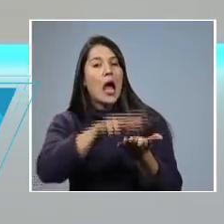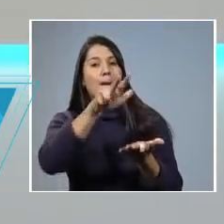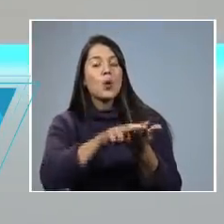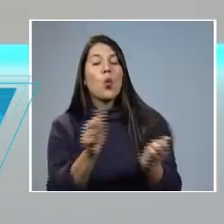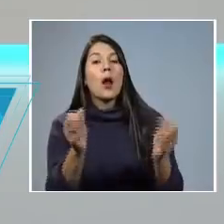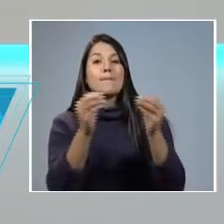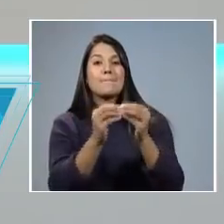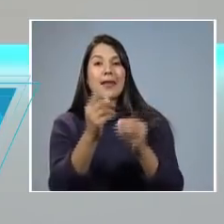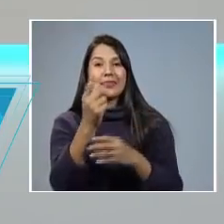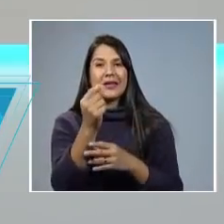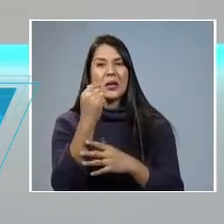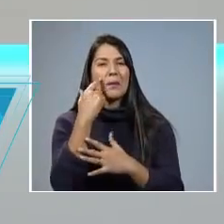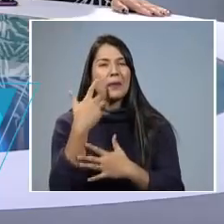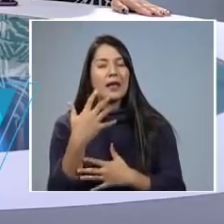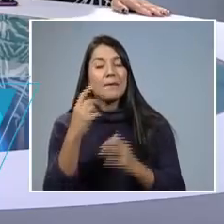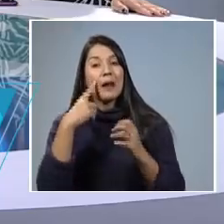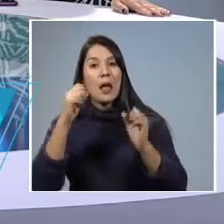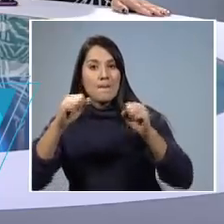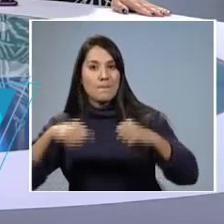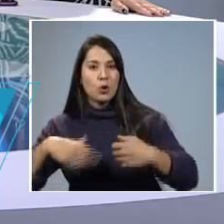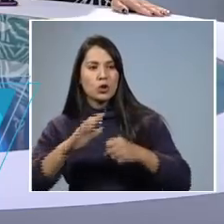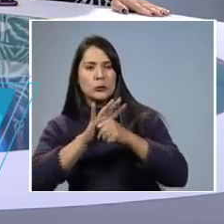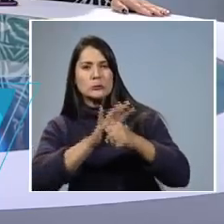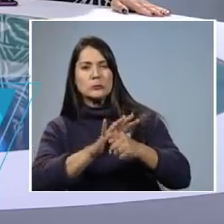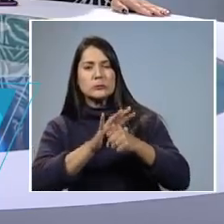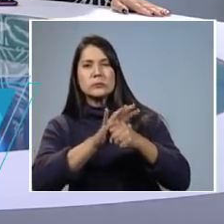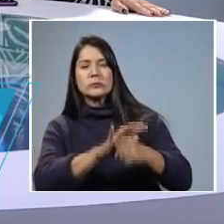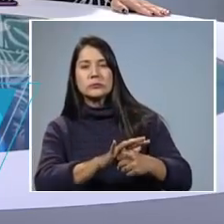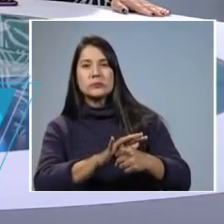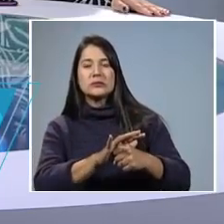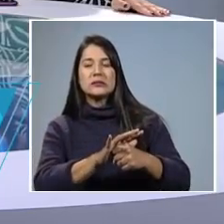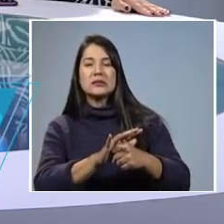Estado para tomar medidas que podrían ser